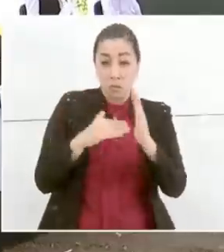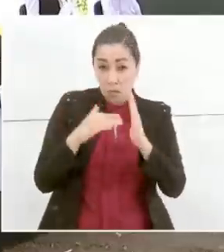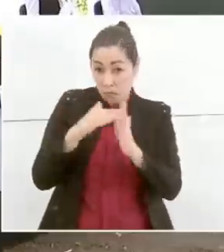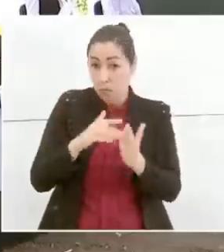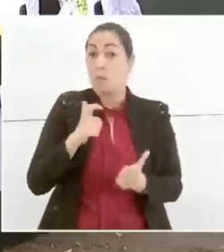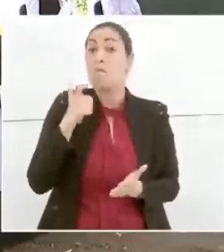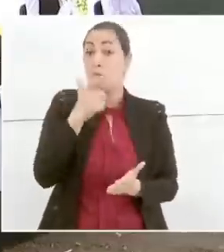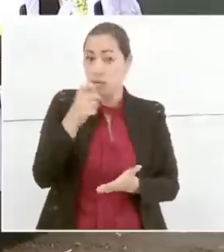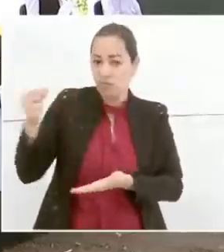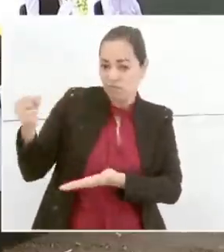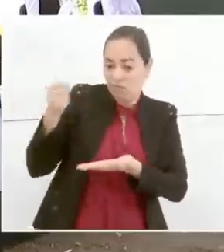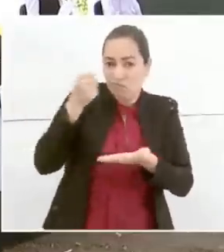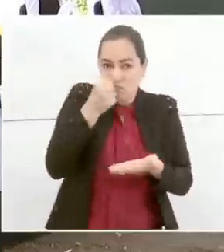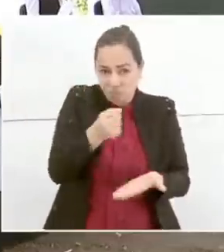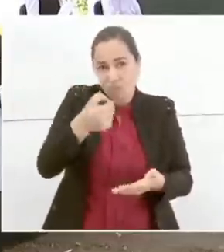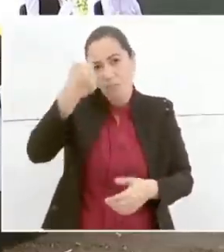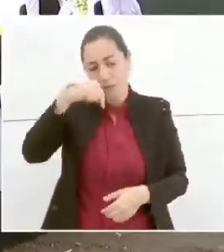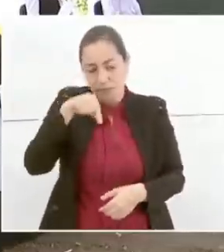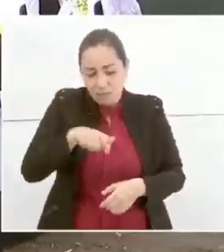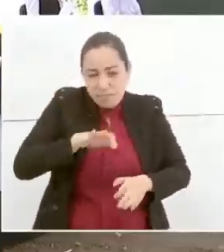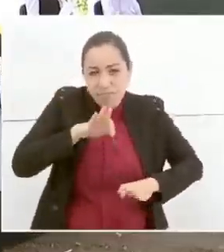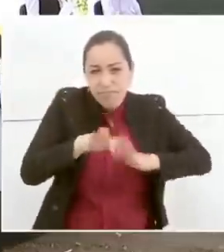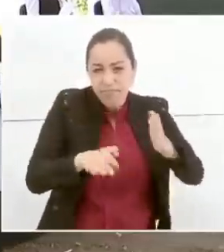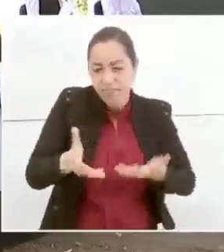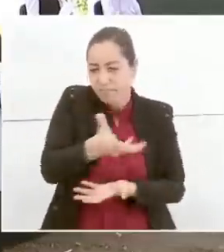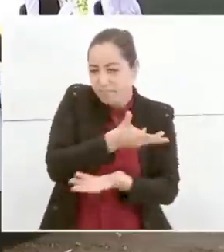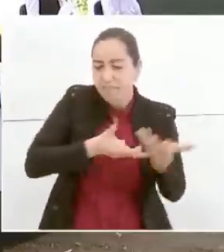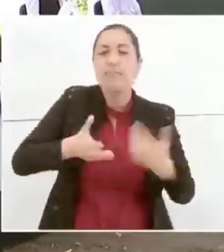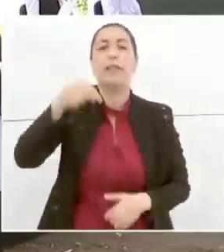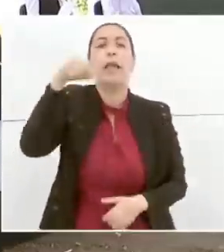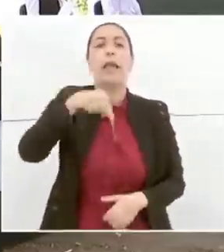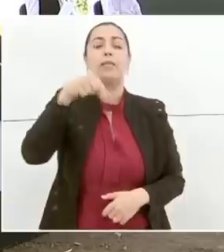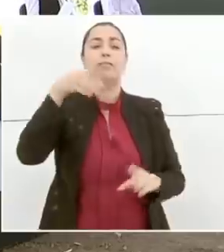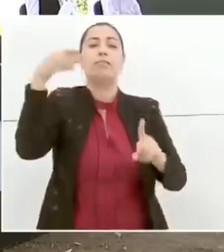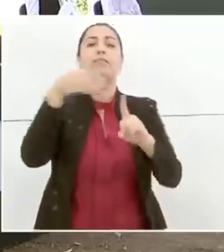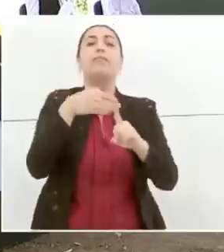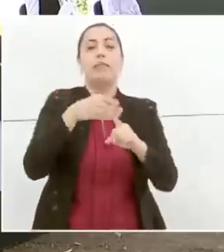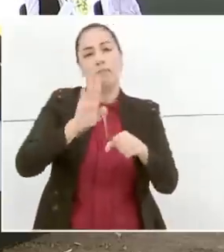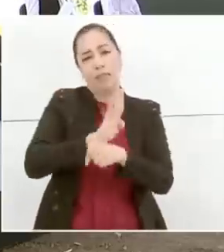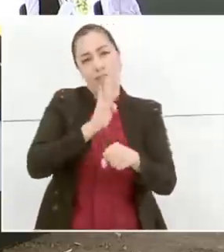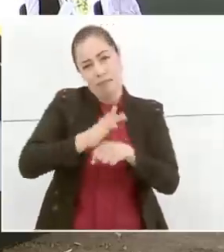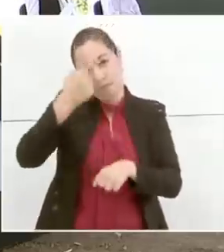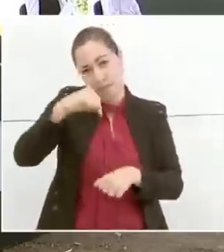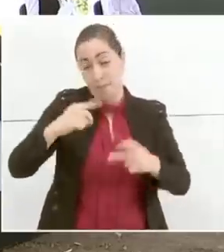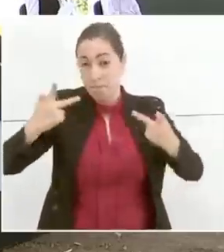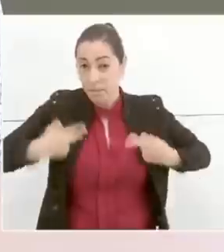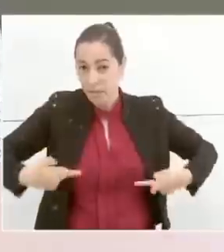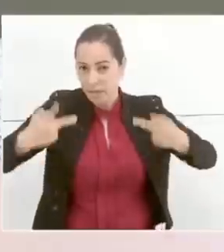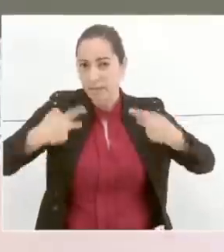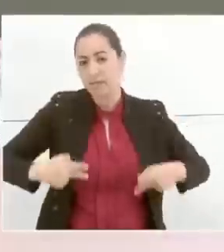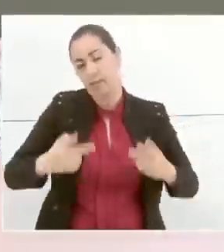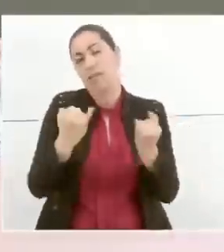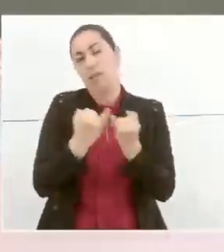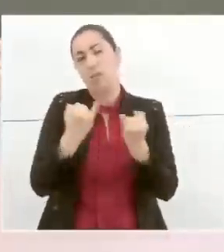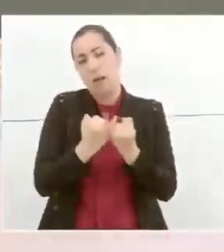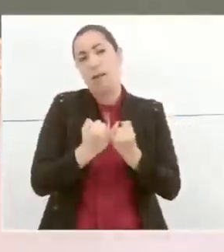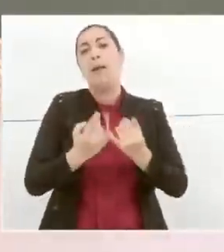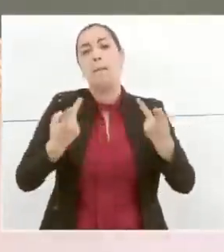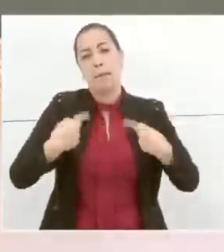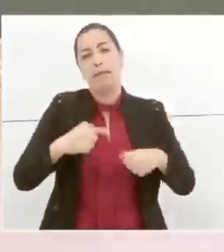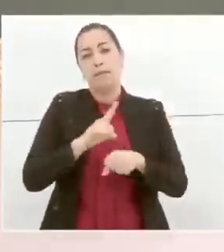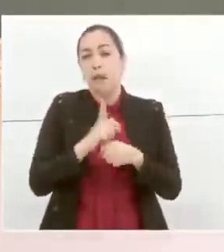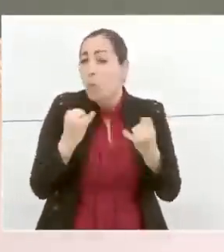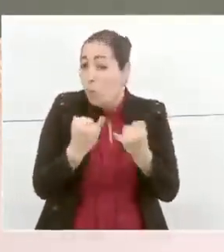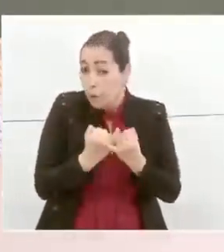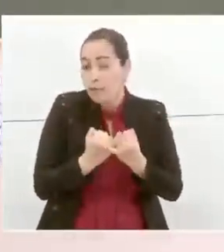Y creo que eso es pensar en la gente, en el beneficio personal y social de una